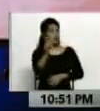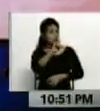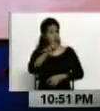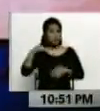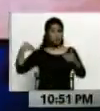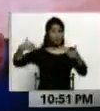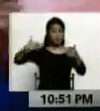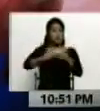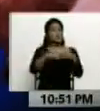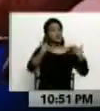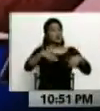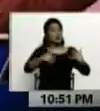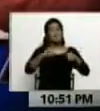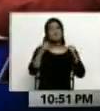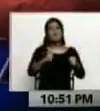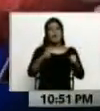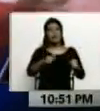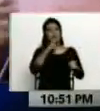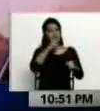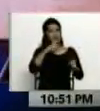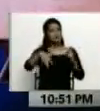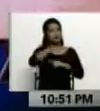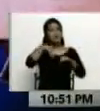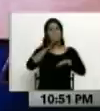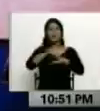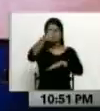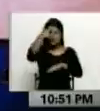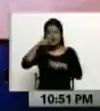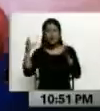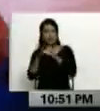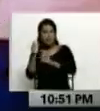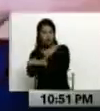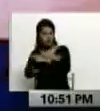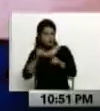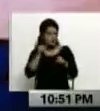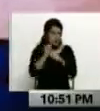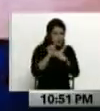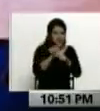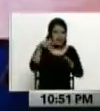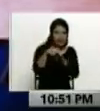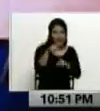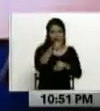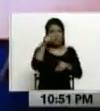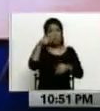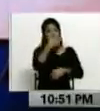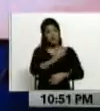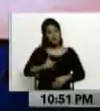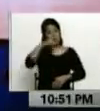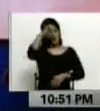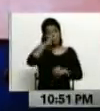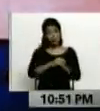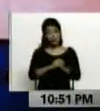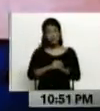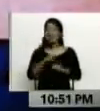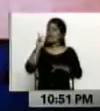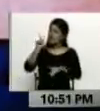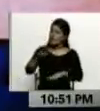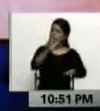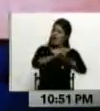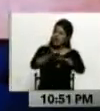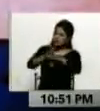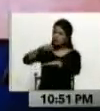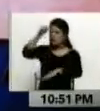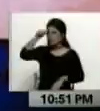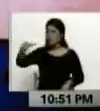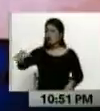difícil que le ha tocado producto de estos ataques de la derecha que no ha tenido compasión con el compañero maduro a nuestro pueblo que